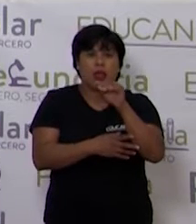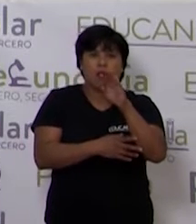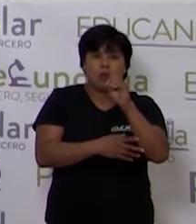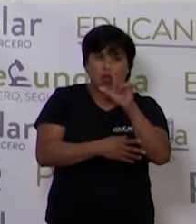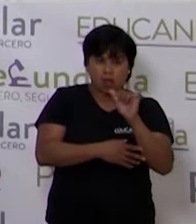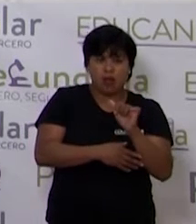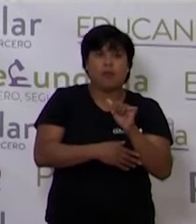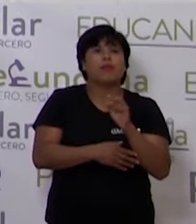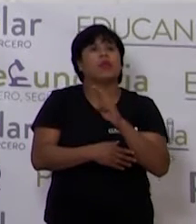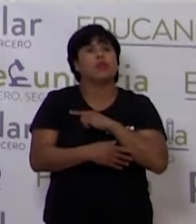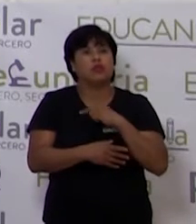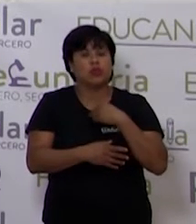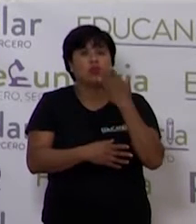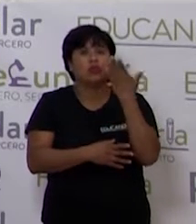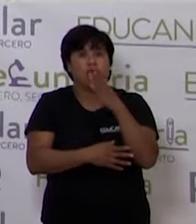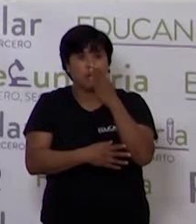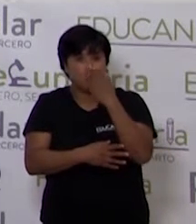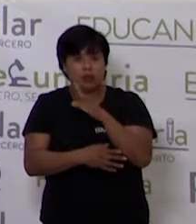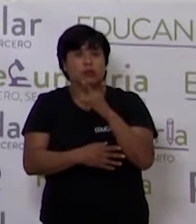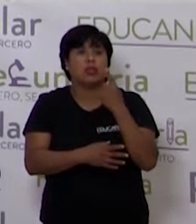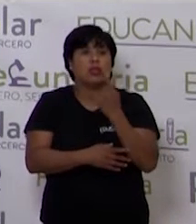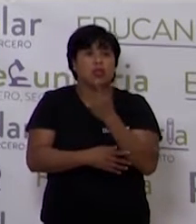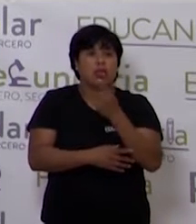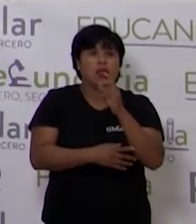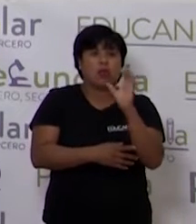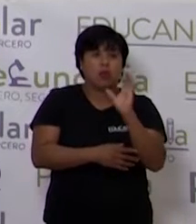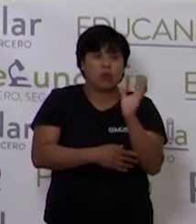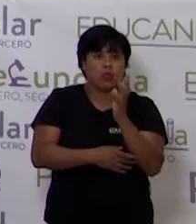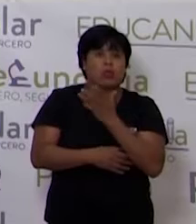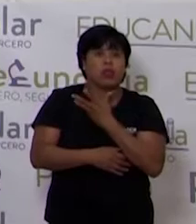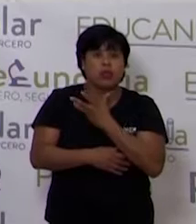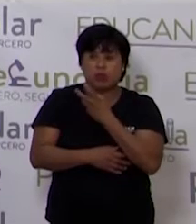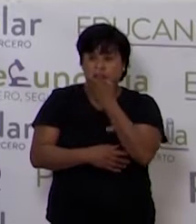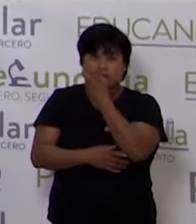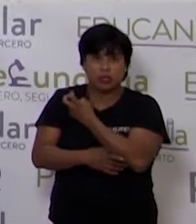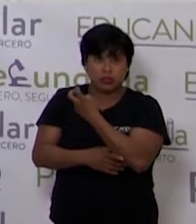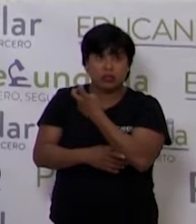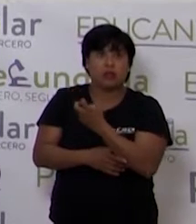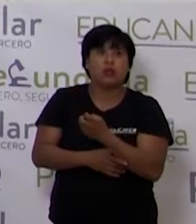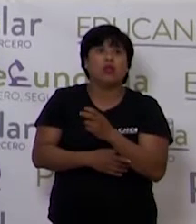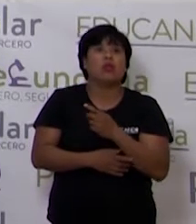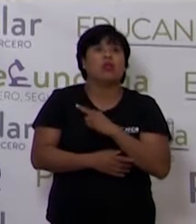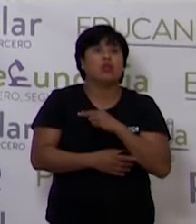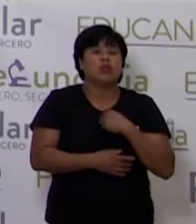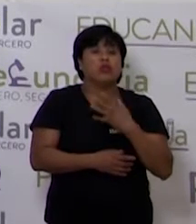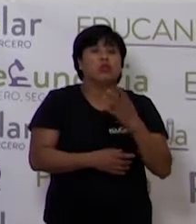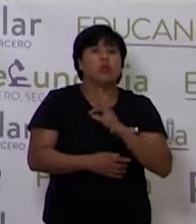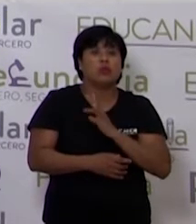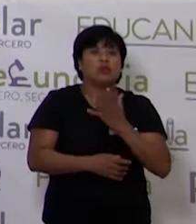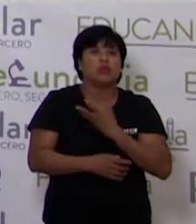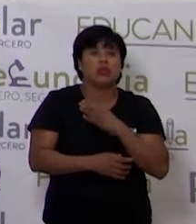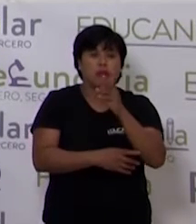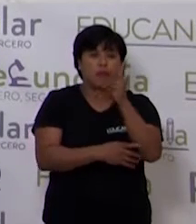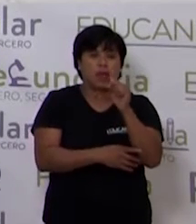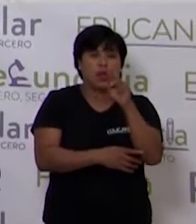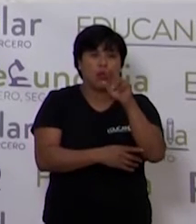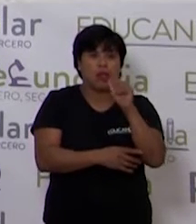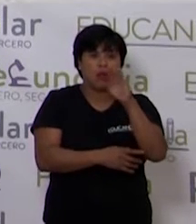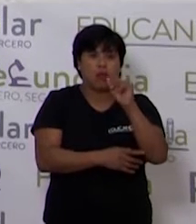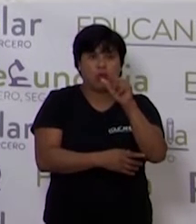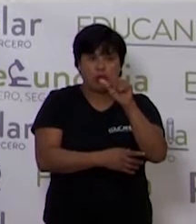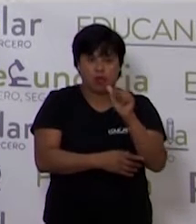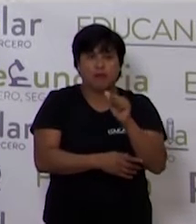¿sí? Nosotros sabemos que al tener esta función me va a dar una parábola.